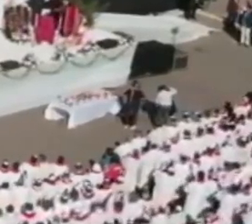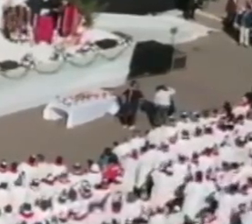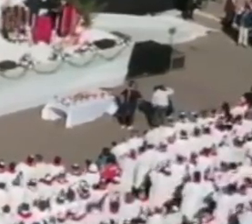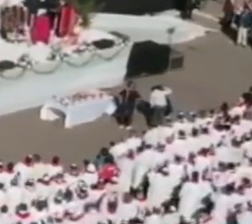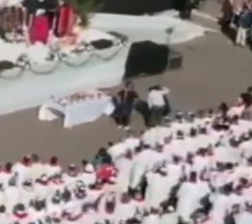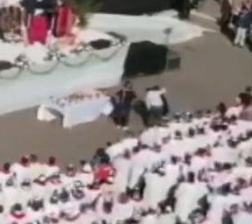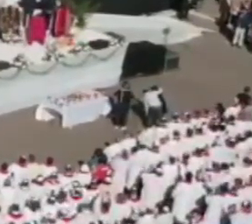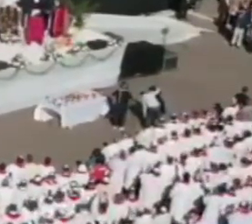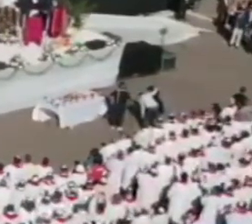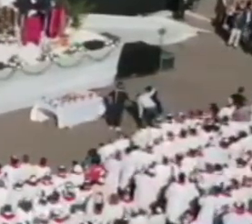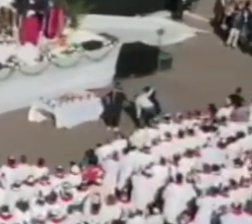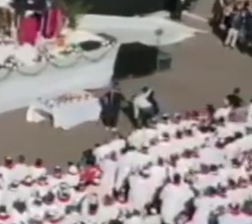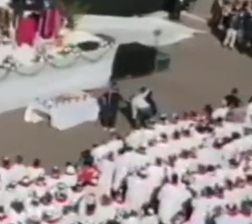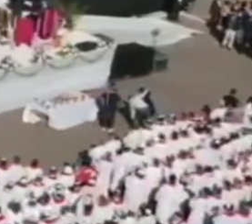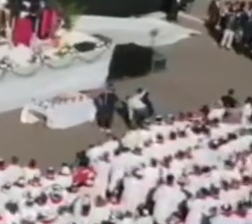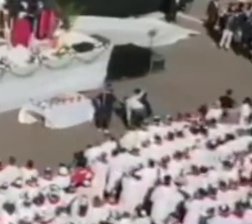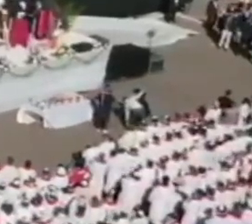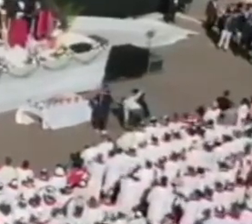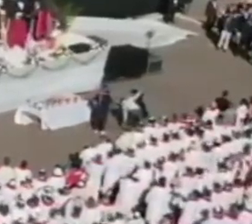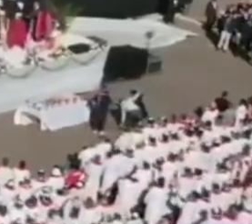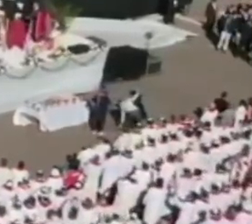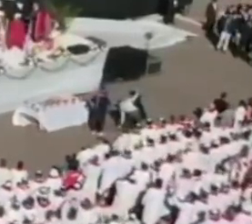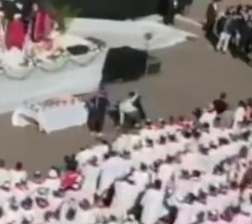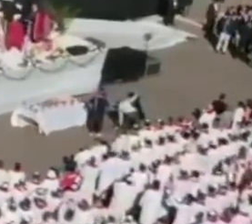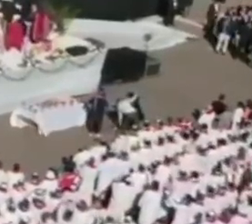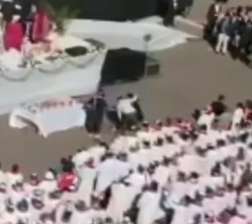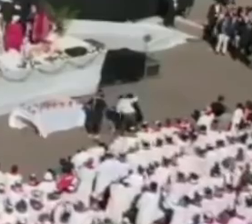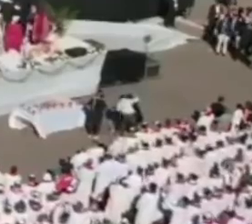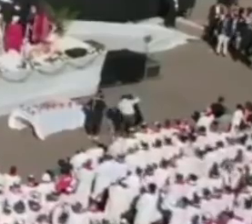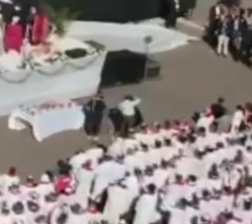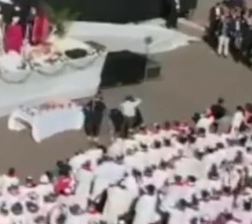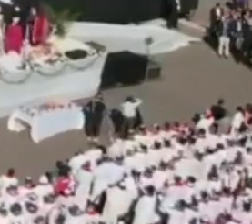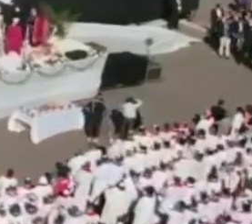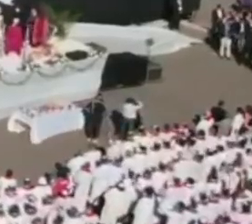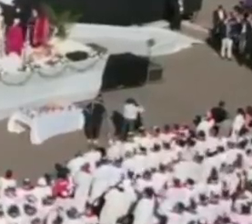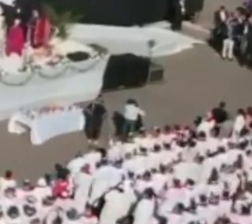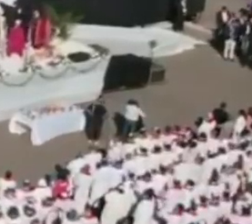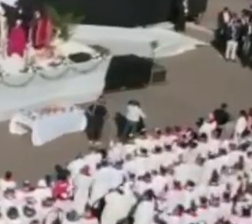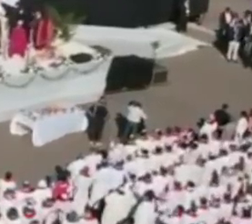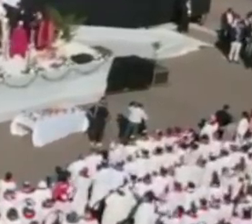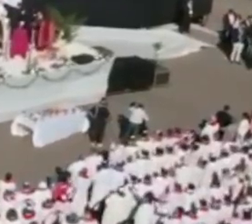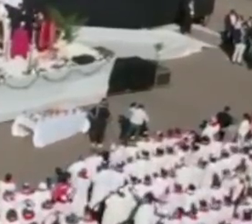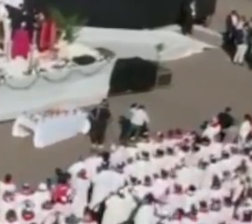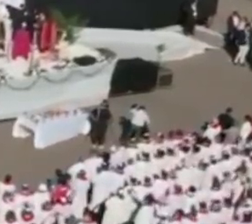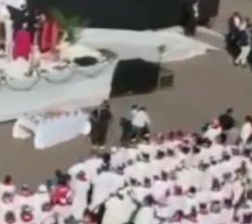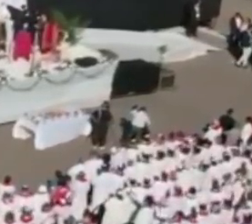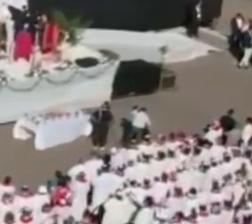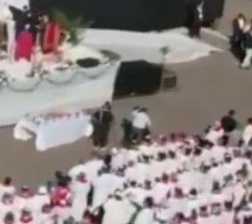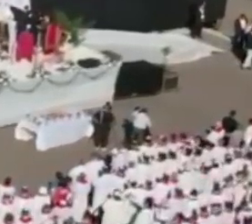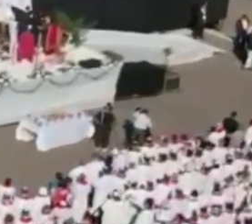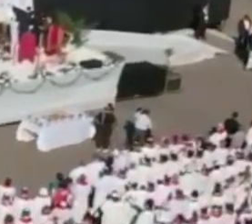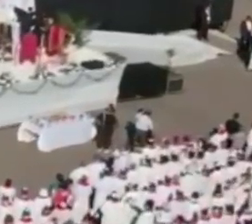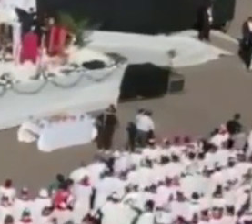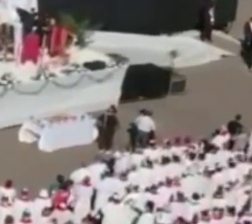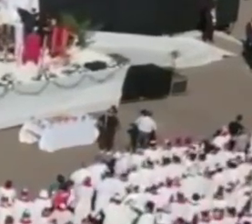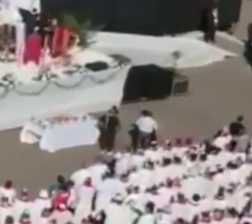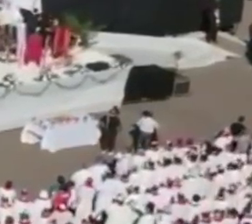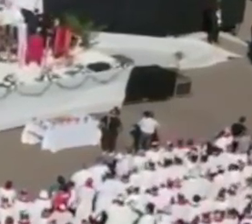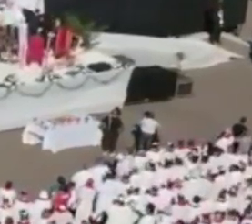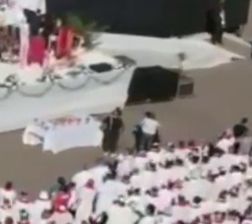largo de los siglos, por medio de su Espíritu, continúa viviendo y actuando en los creyentes